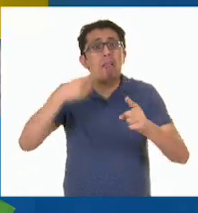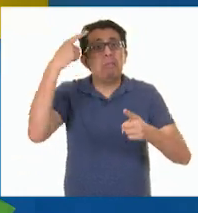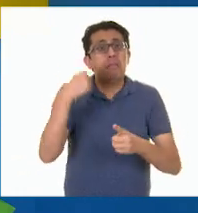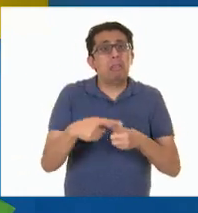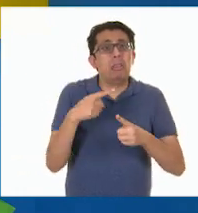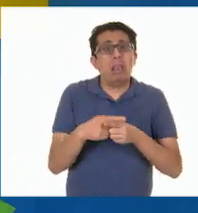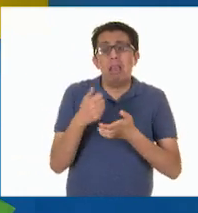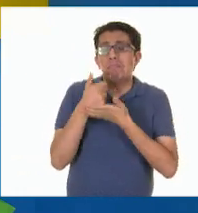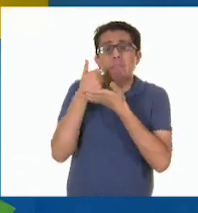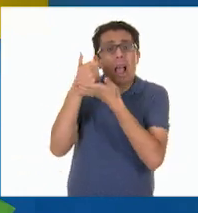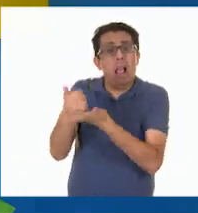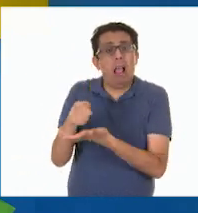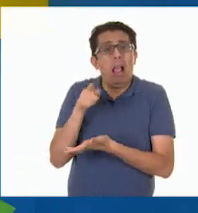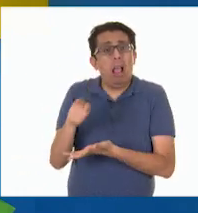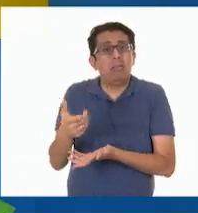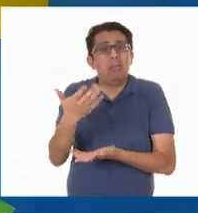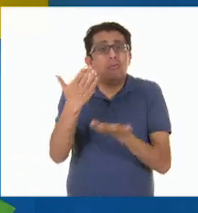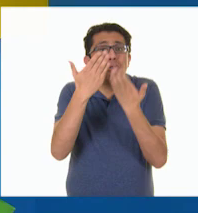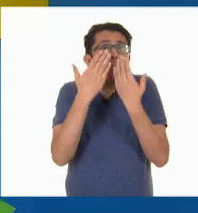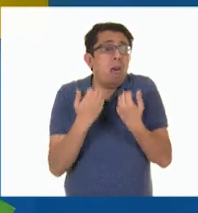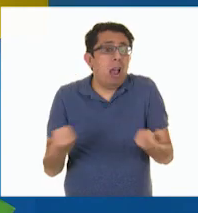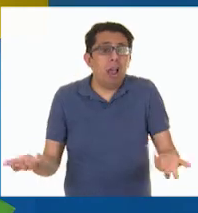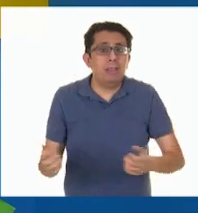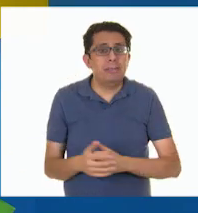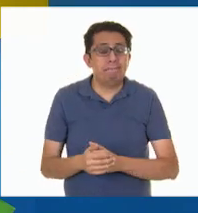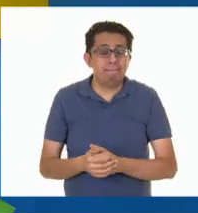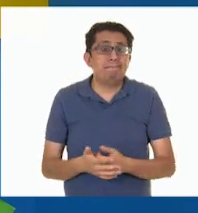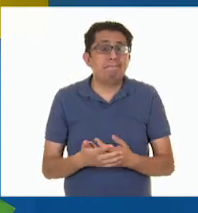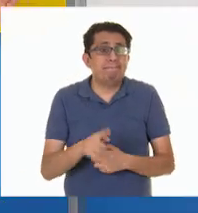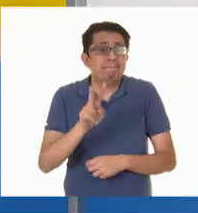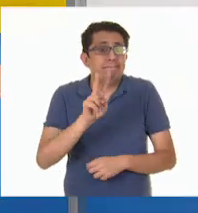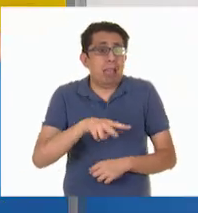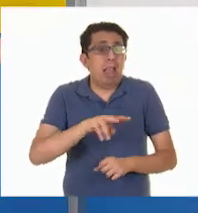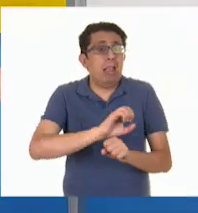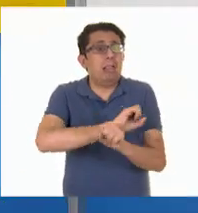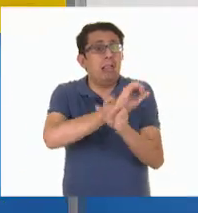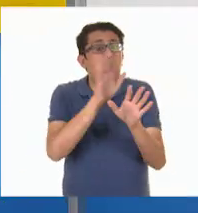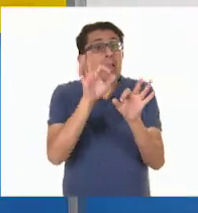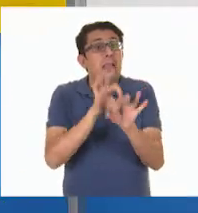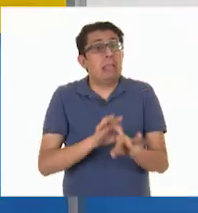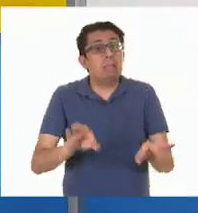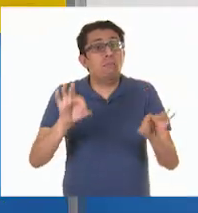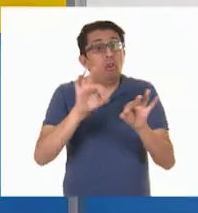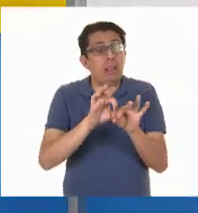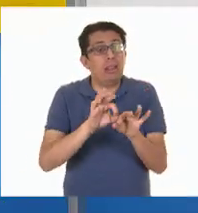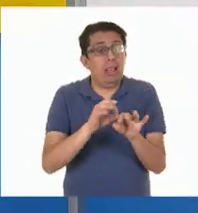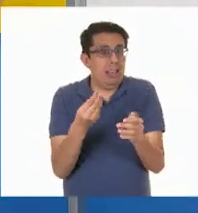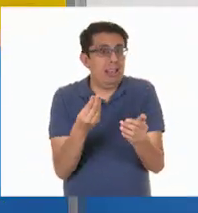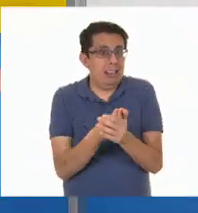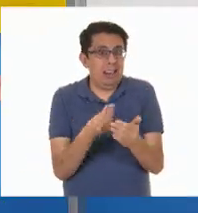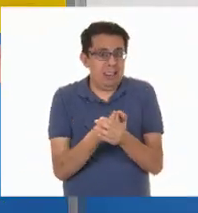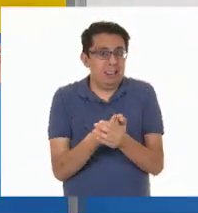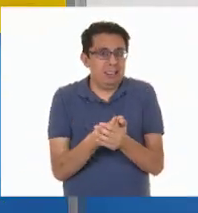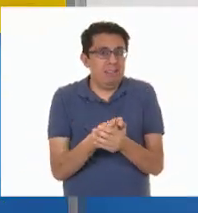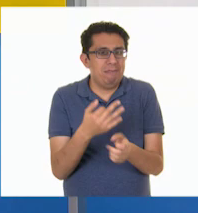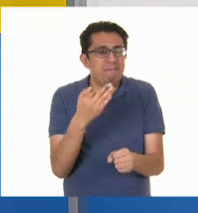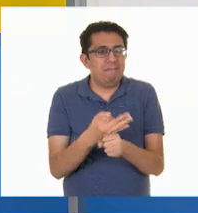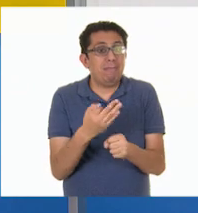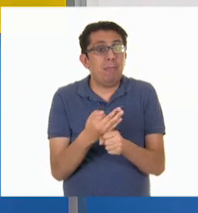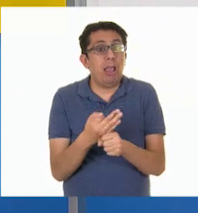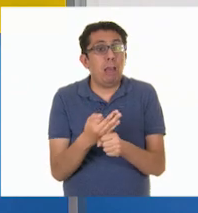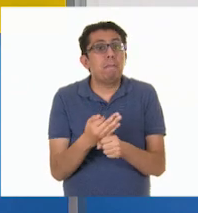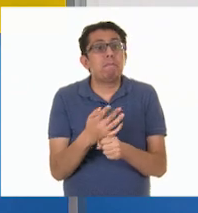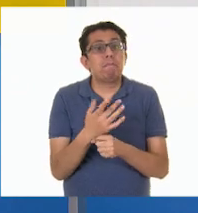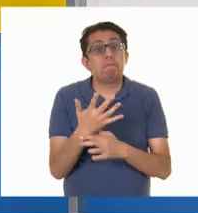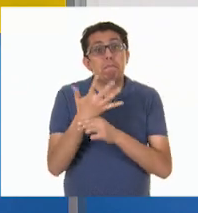al señor Martínez, por ejemplo. De ahí, un abogado, un juez, por alguien. supuesto, de ahí la importancia de una clase como esta, porque en principio decíamos es